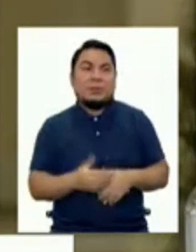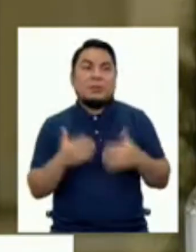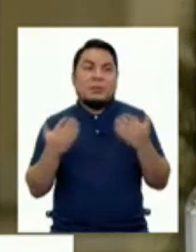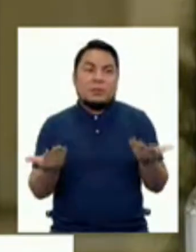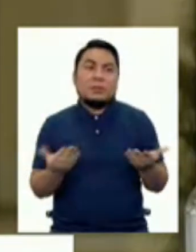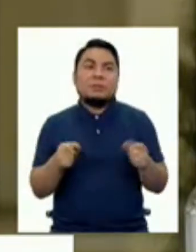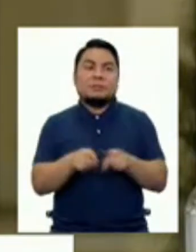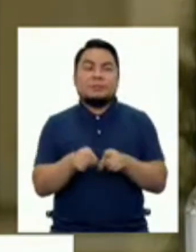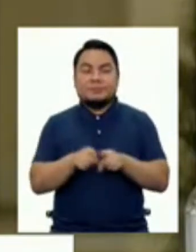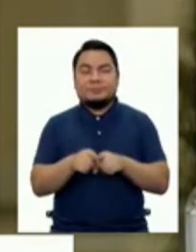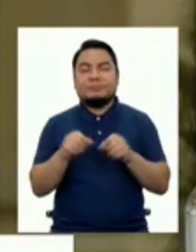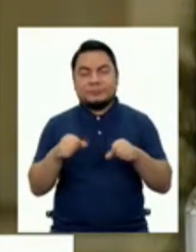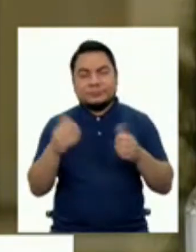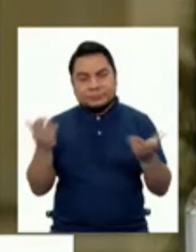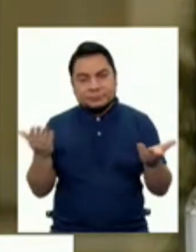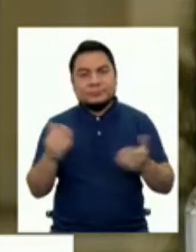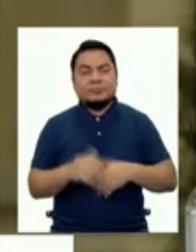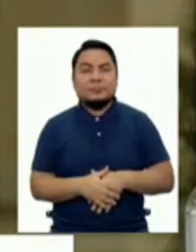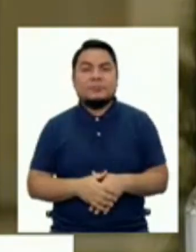Obviamente que tenemos